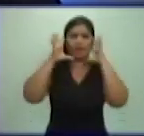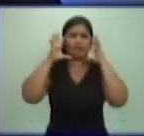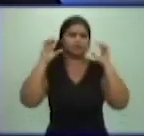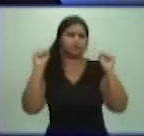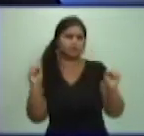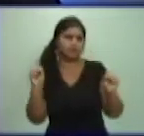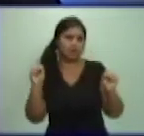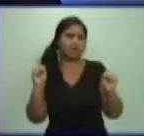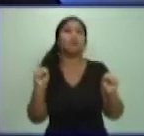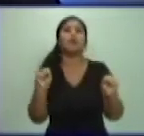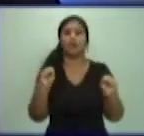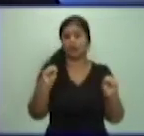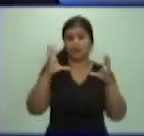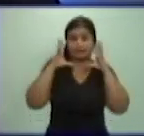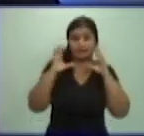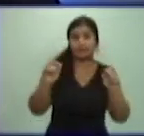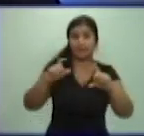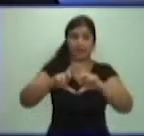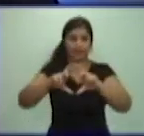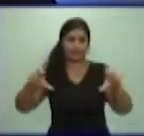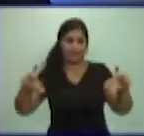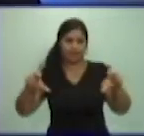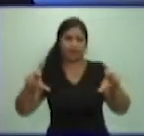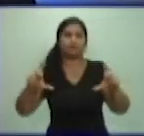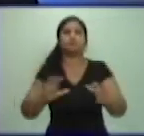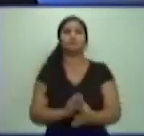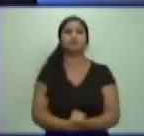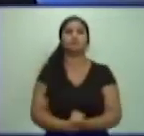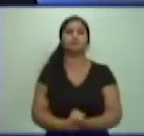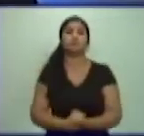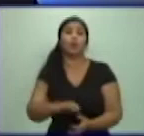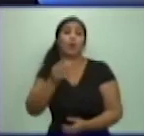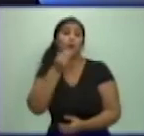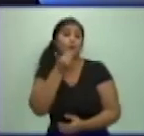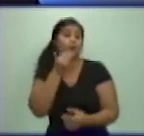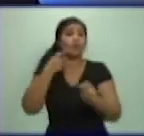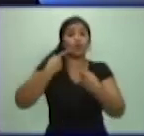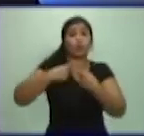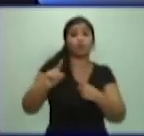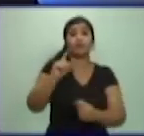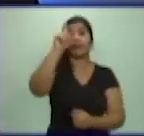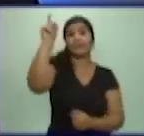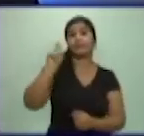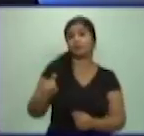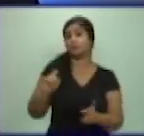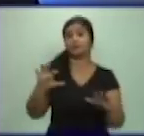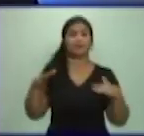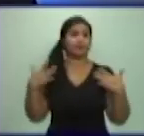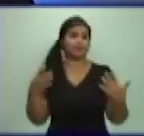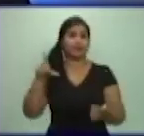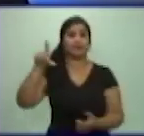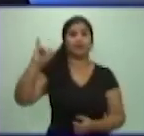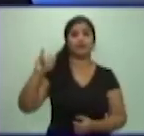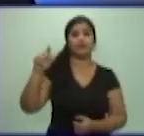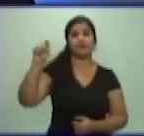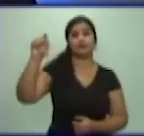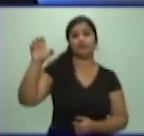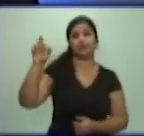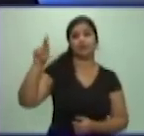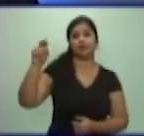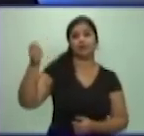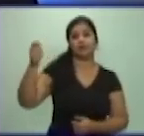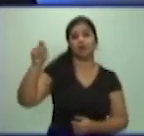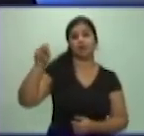ortografía, gramática y la redacción. Puede haber una pregunta de literatura que no necesariamente tenga que